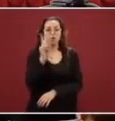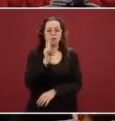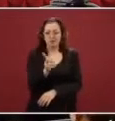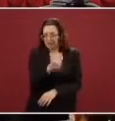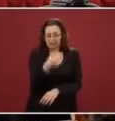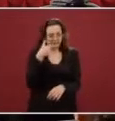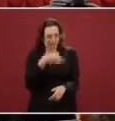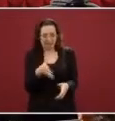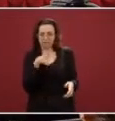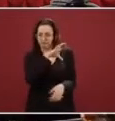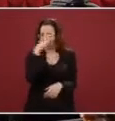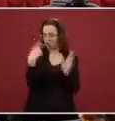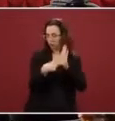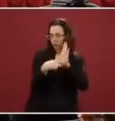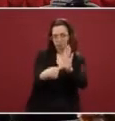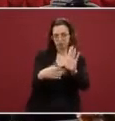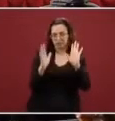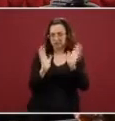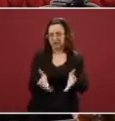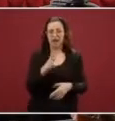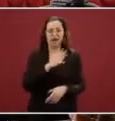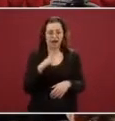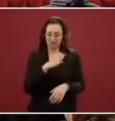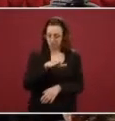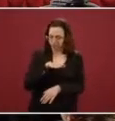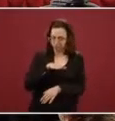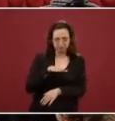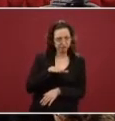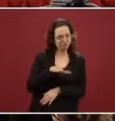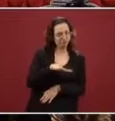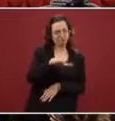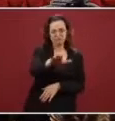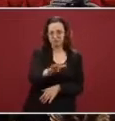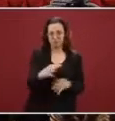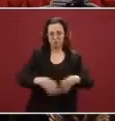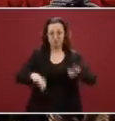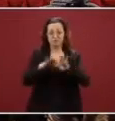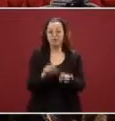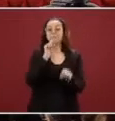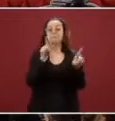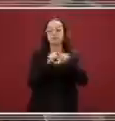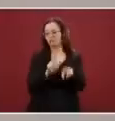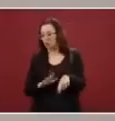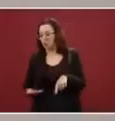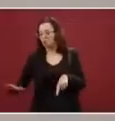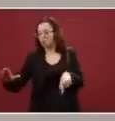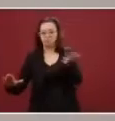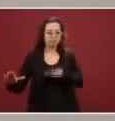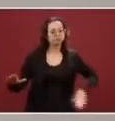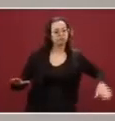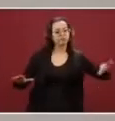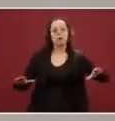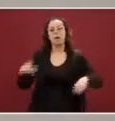central y ya estamos trabajando en los 2 rodajes paralelos que potencian las pistas para permitir la salida y la